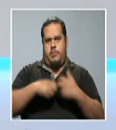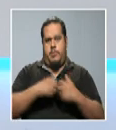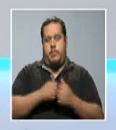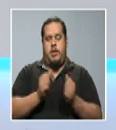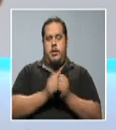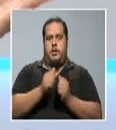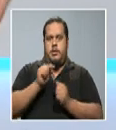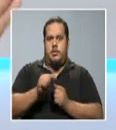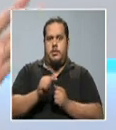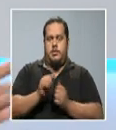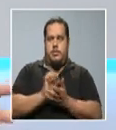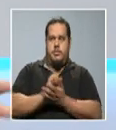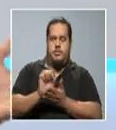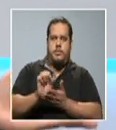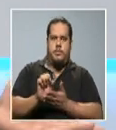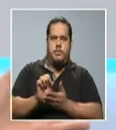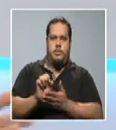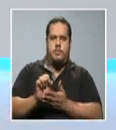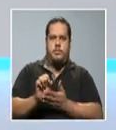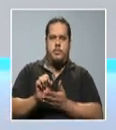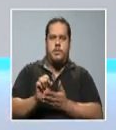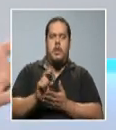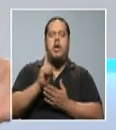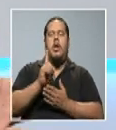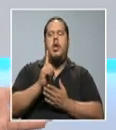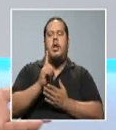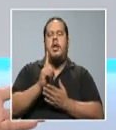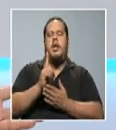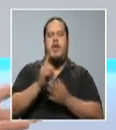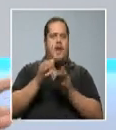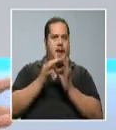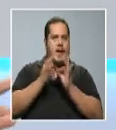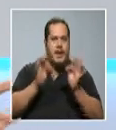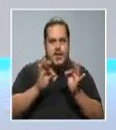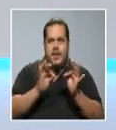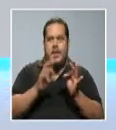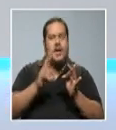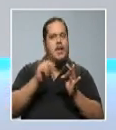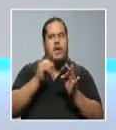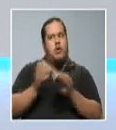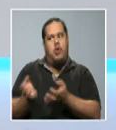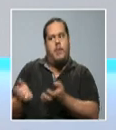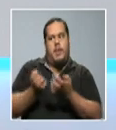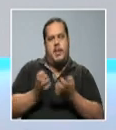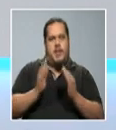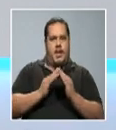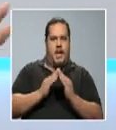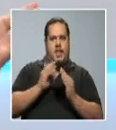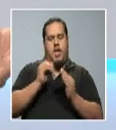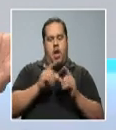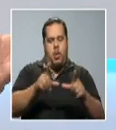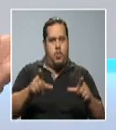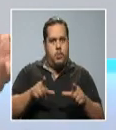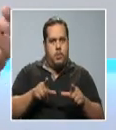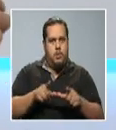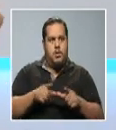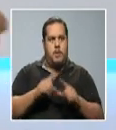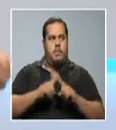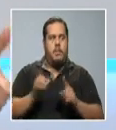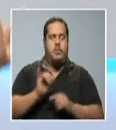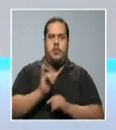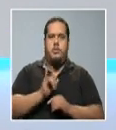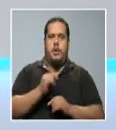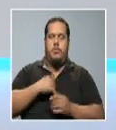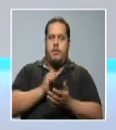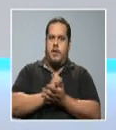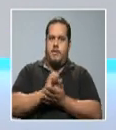vamos a evitar una ejecución de la garantía, que me vayan a quitar la vivienda o el lote, pero también voy a